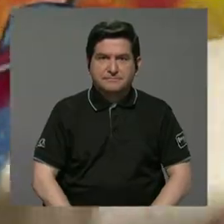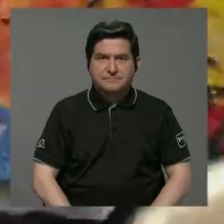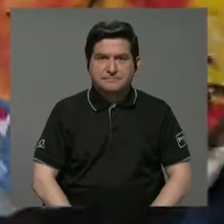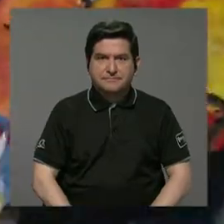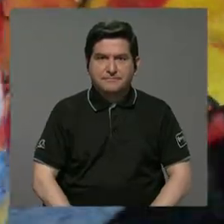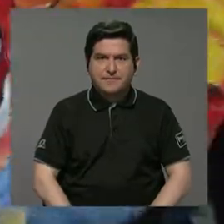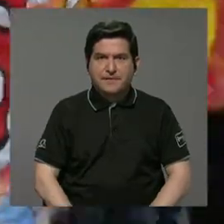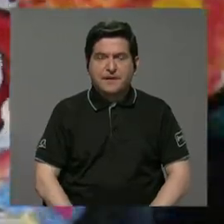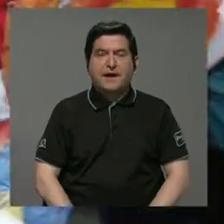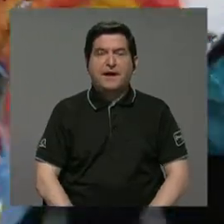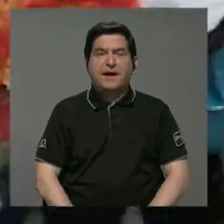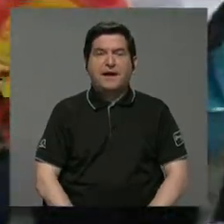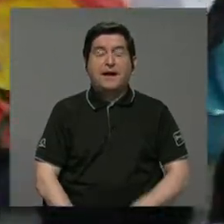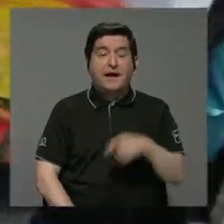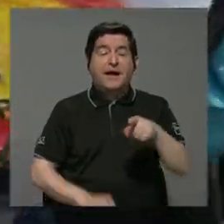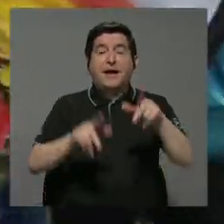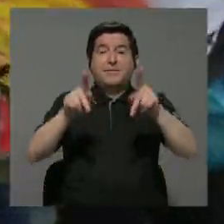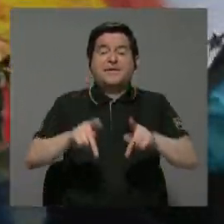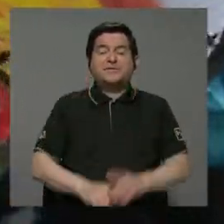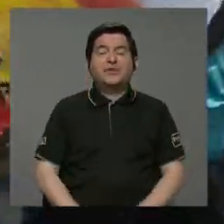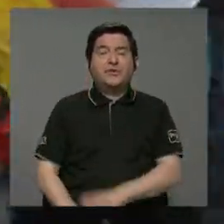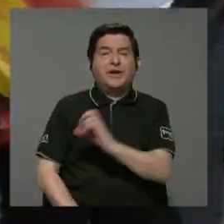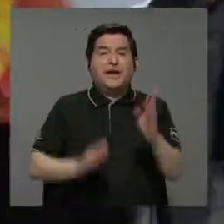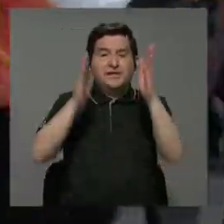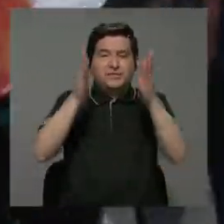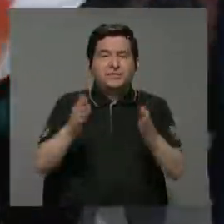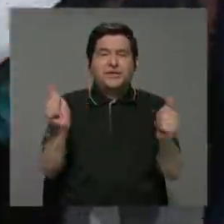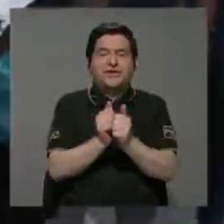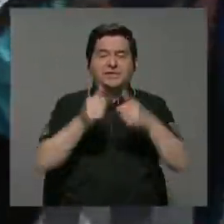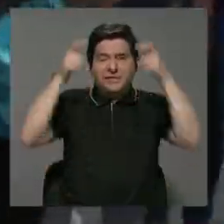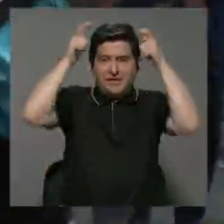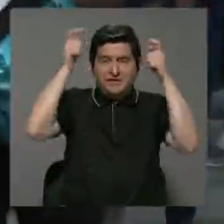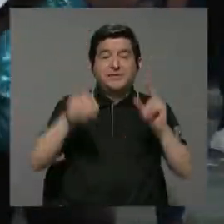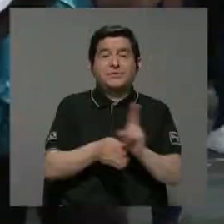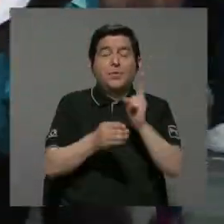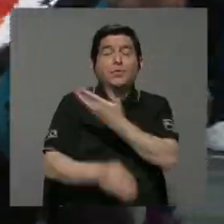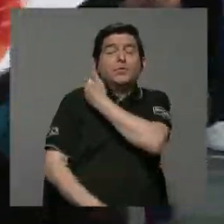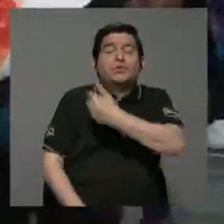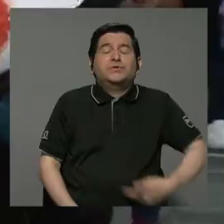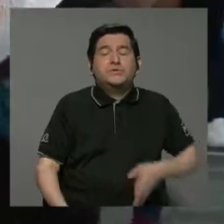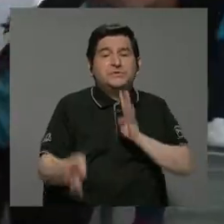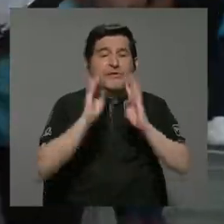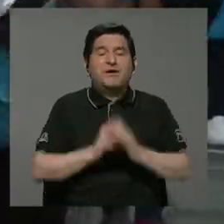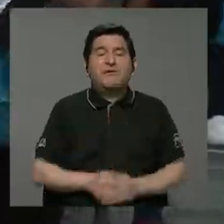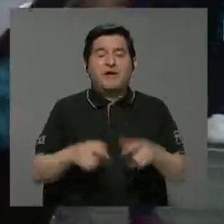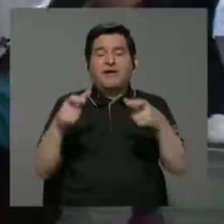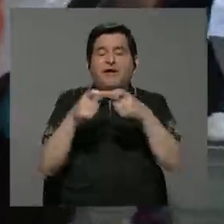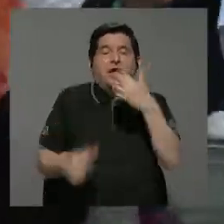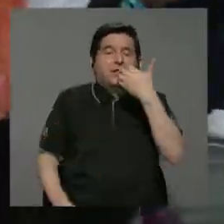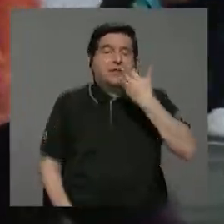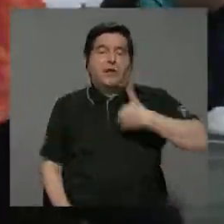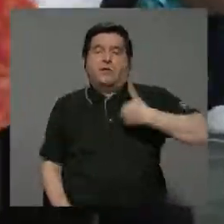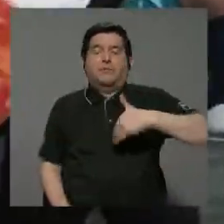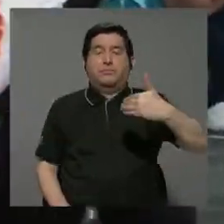la expresión de ticos con corona, que es la expresión que usa el presidente de la República para hablar de una élite privilegiada,